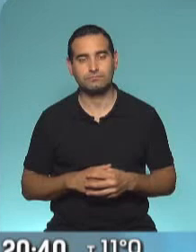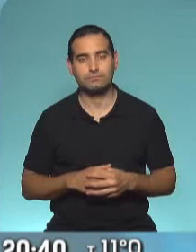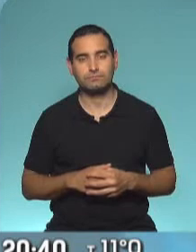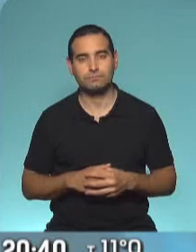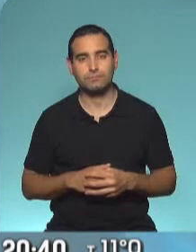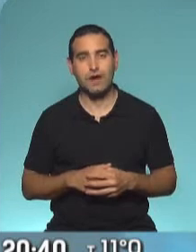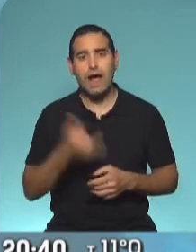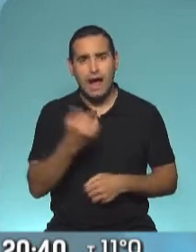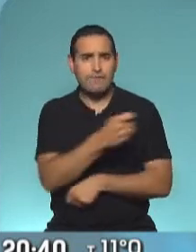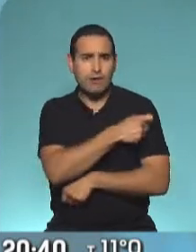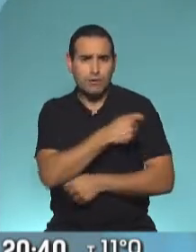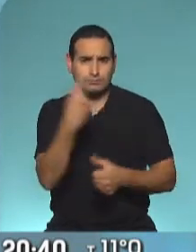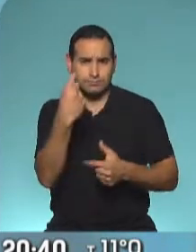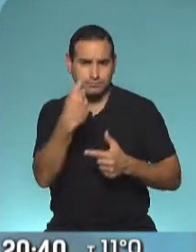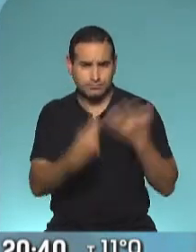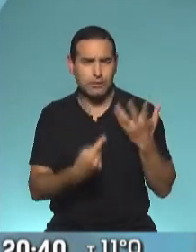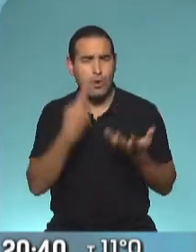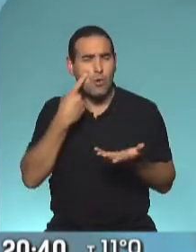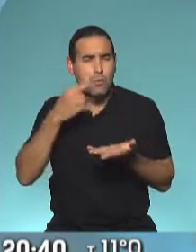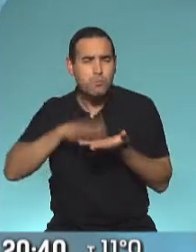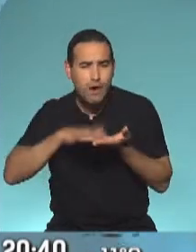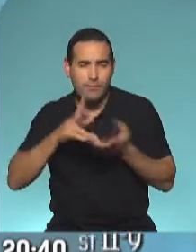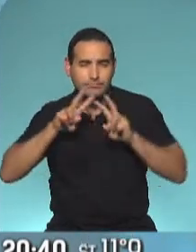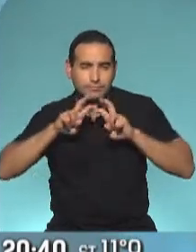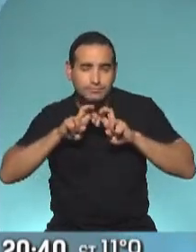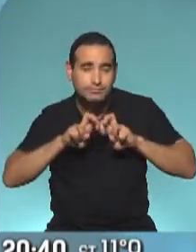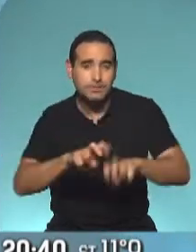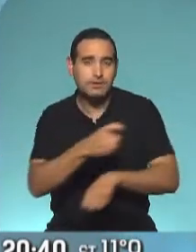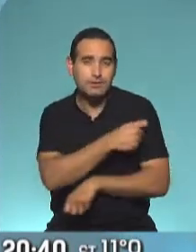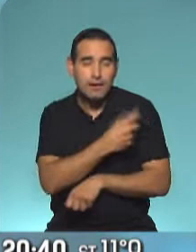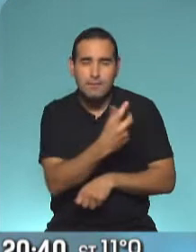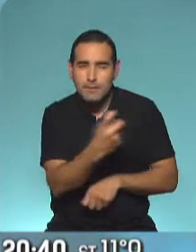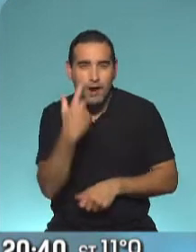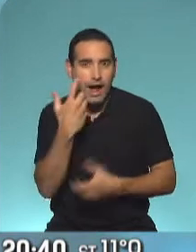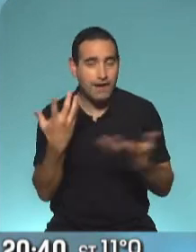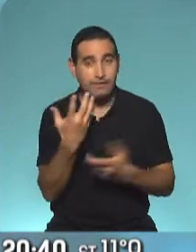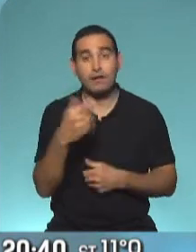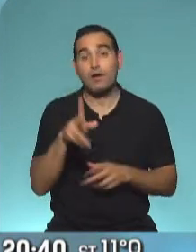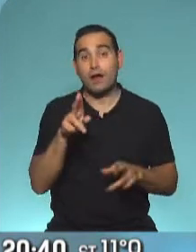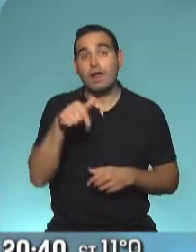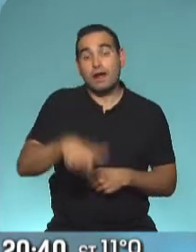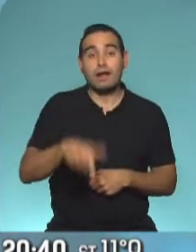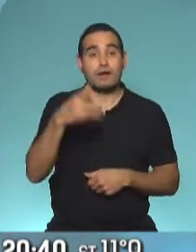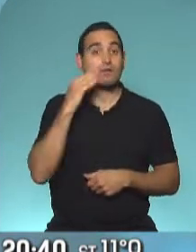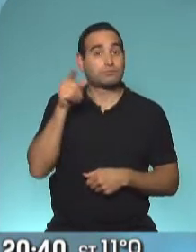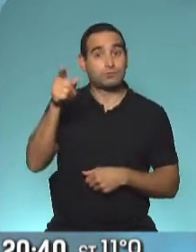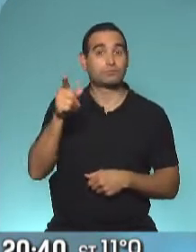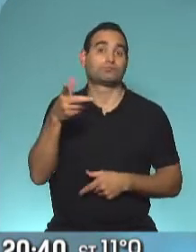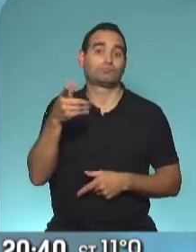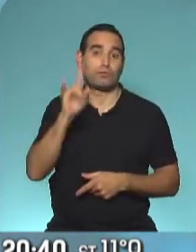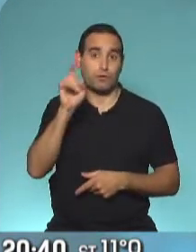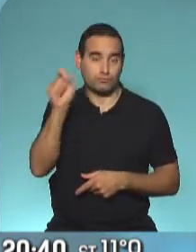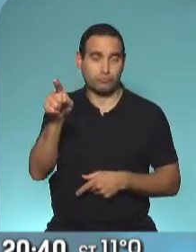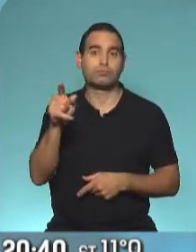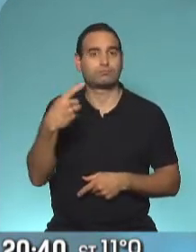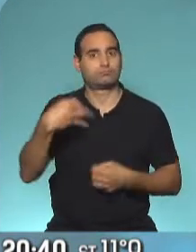hay varias vacunas desde en este momento en la presentación esperando entrar en la fase y ojalá que sea la solución fíjate la de oxford es la más avanzada hace unas